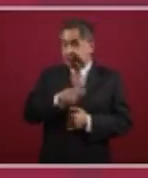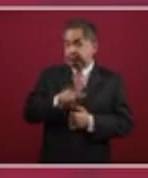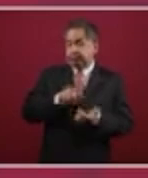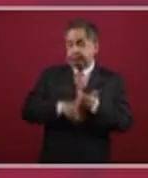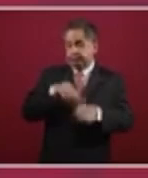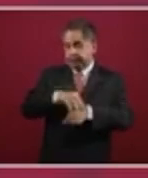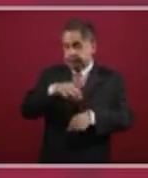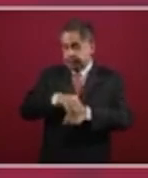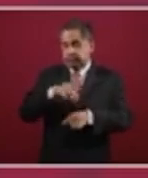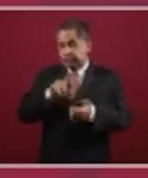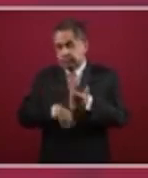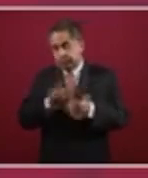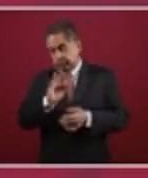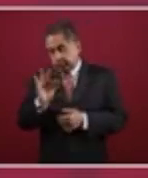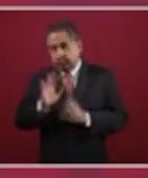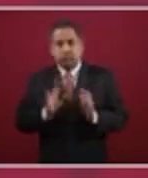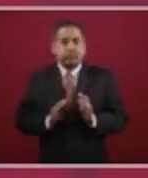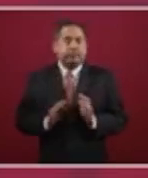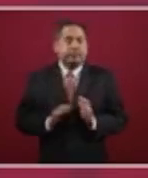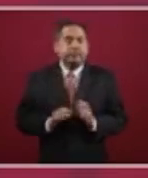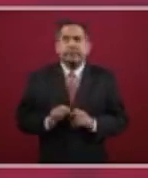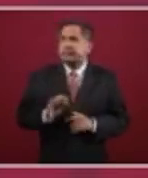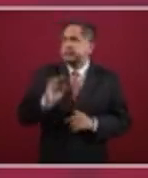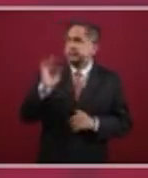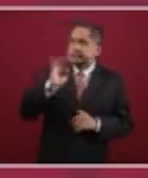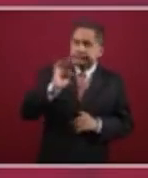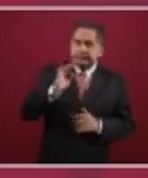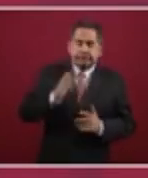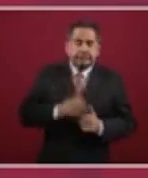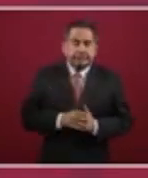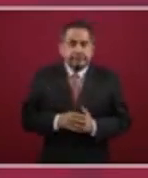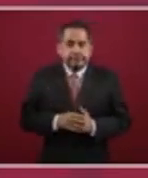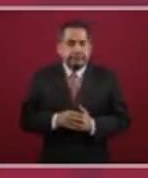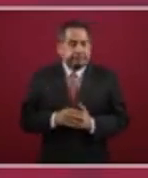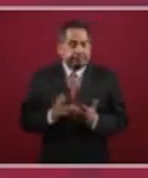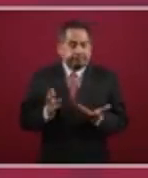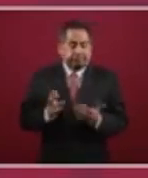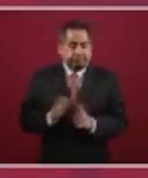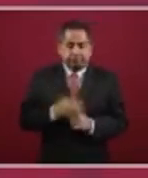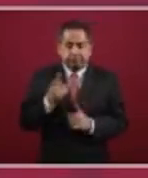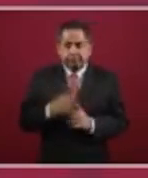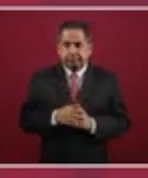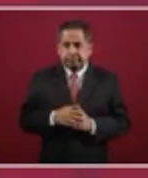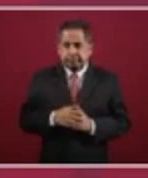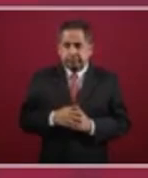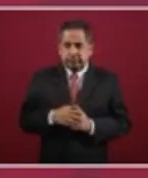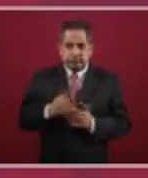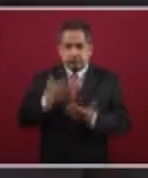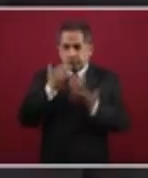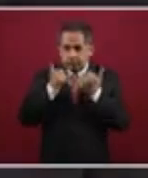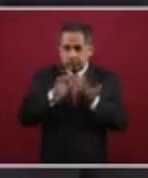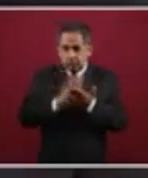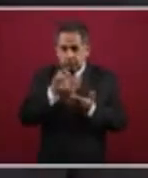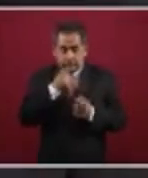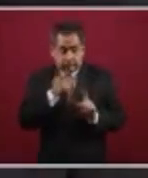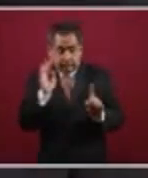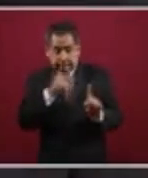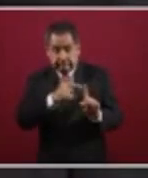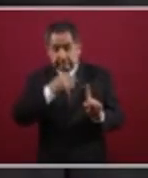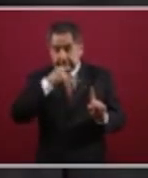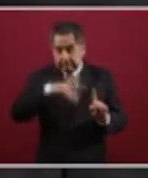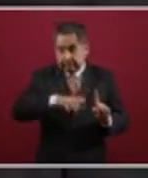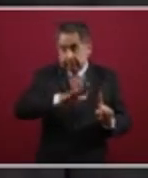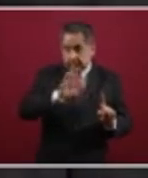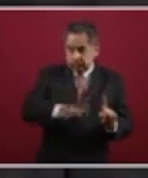médica sí fue por falta de medicamentos que perdió la vida esta niña